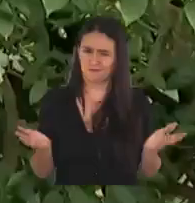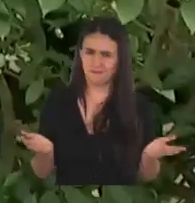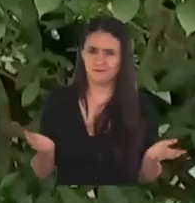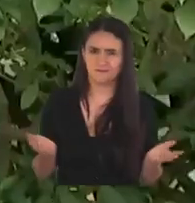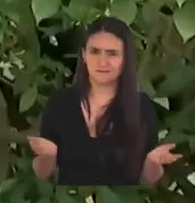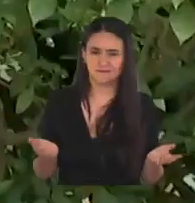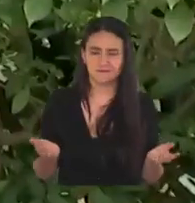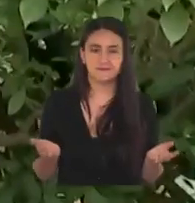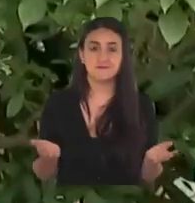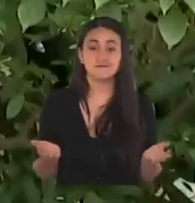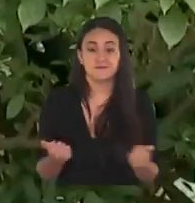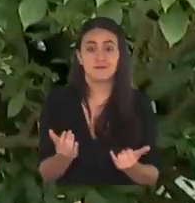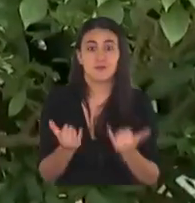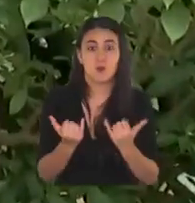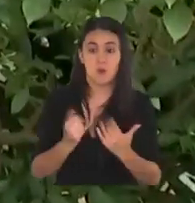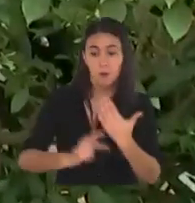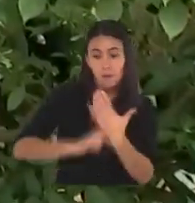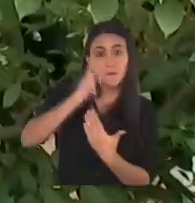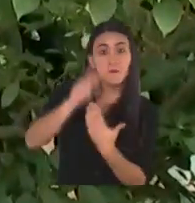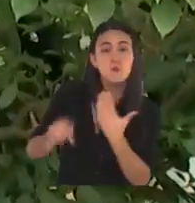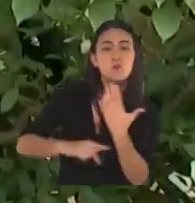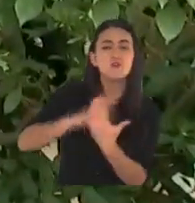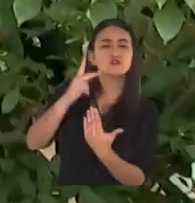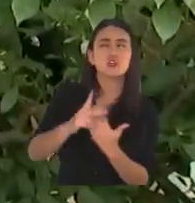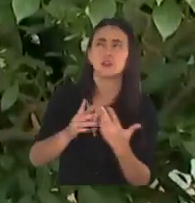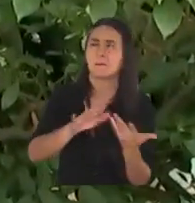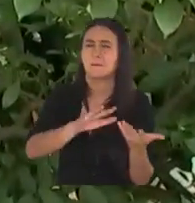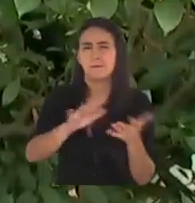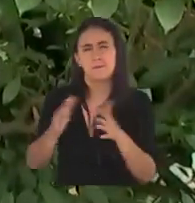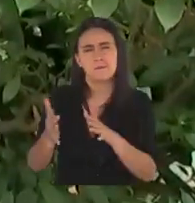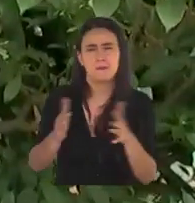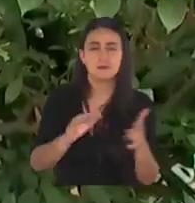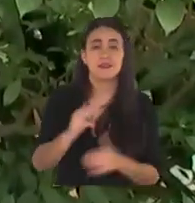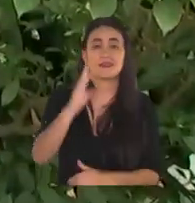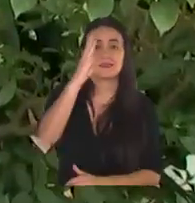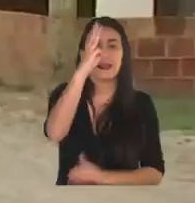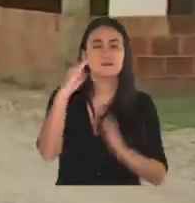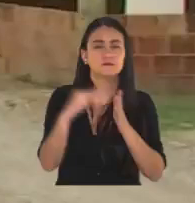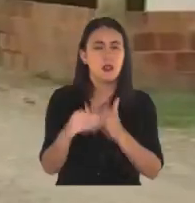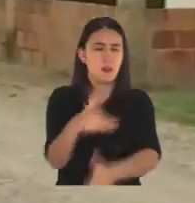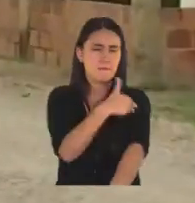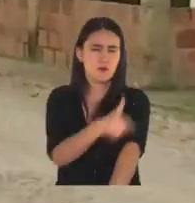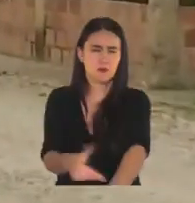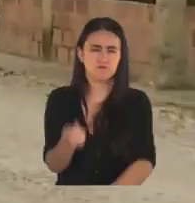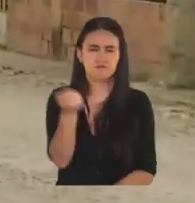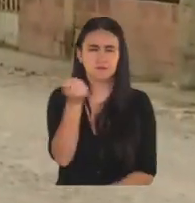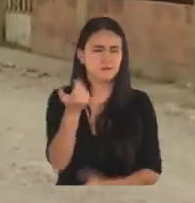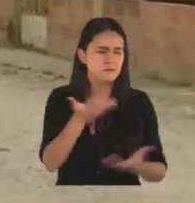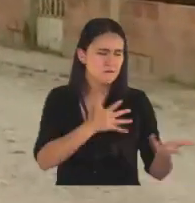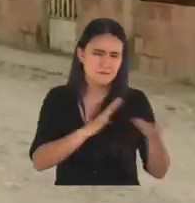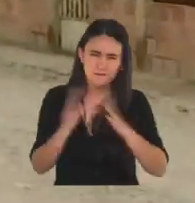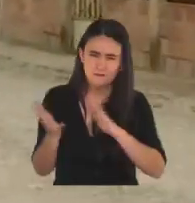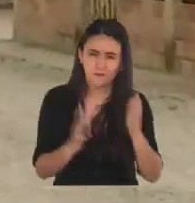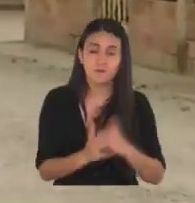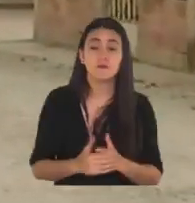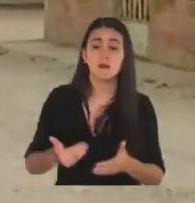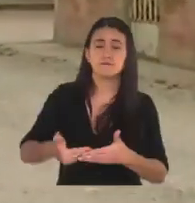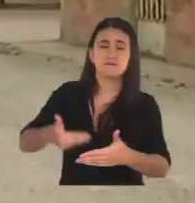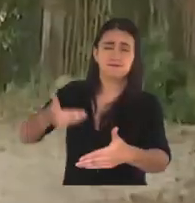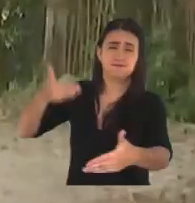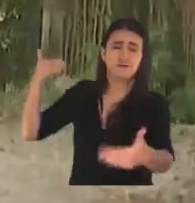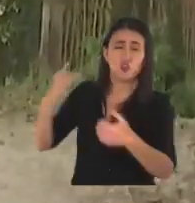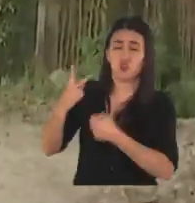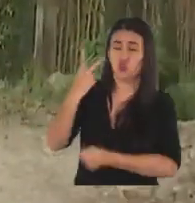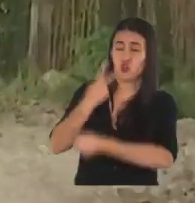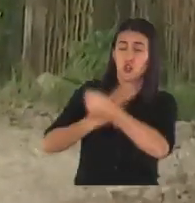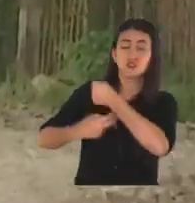administración, el proyecto está aproximadamente en 3.000 millones de pesos. Desde hace 282 años que tiene de